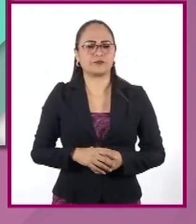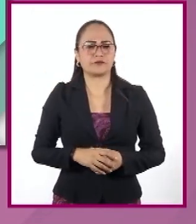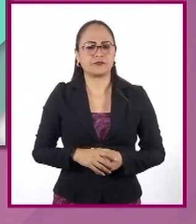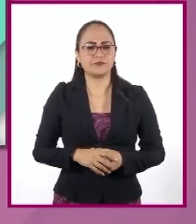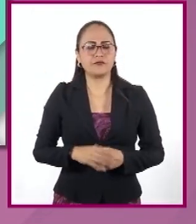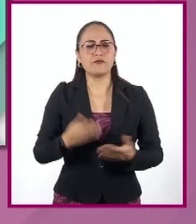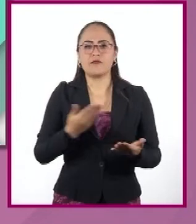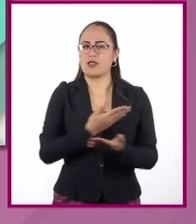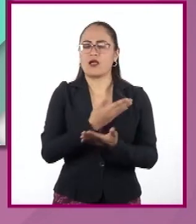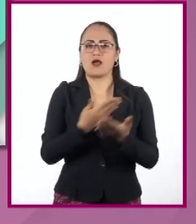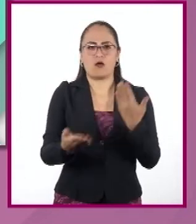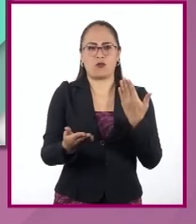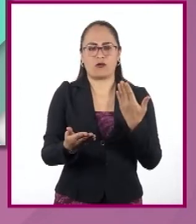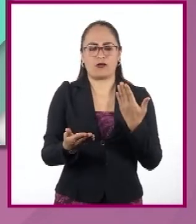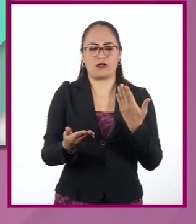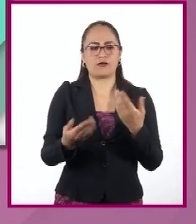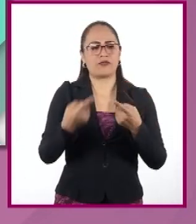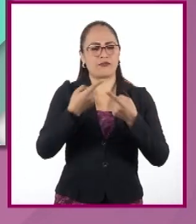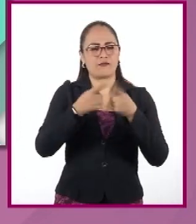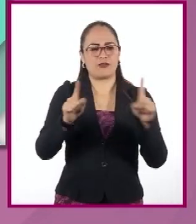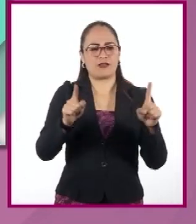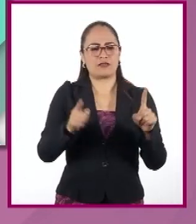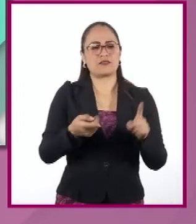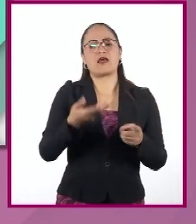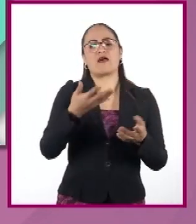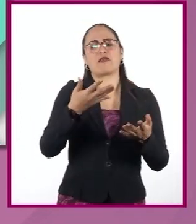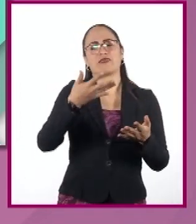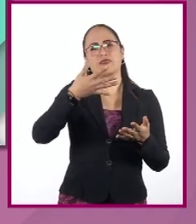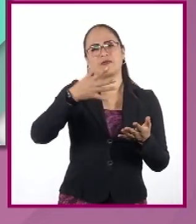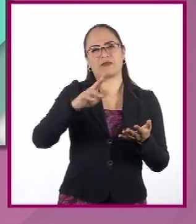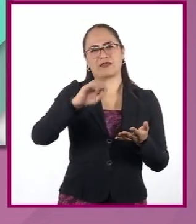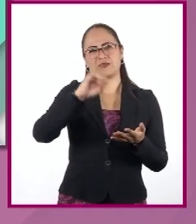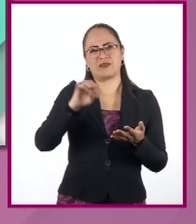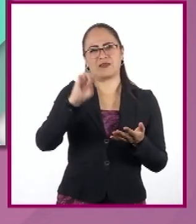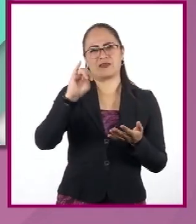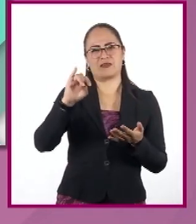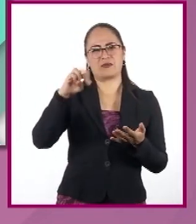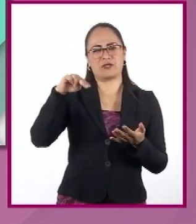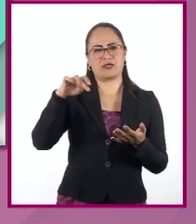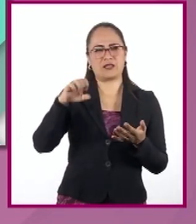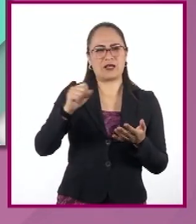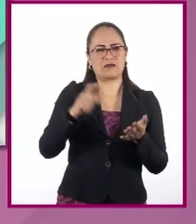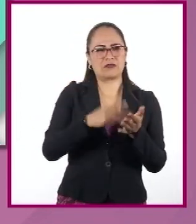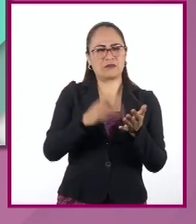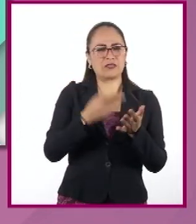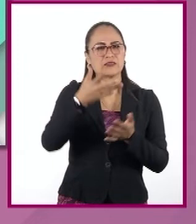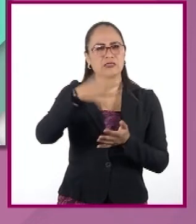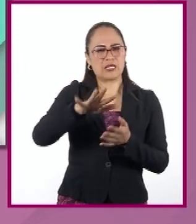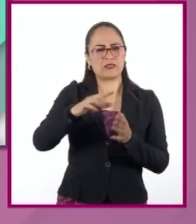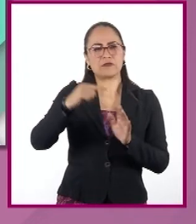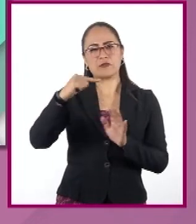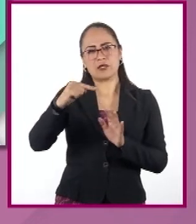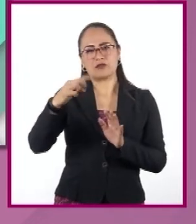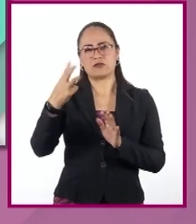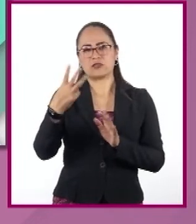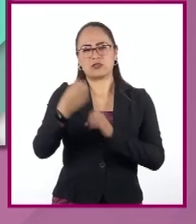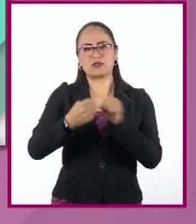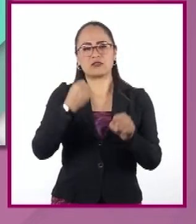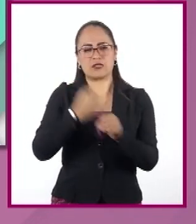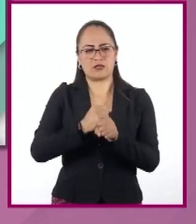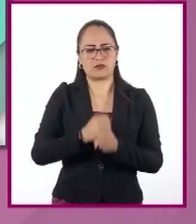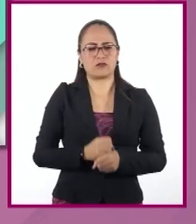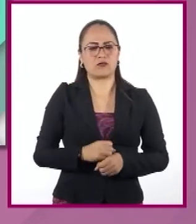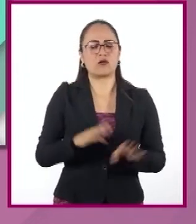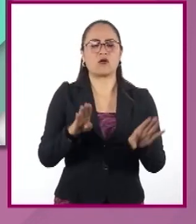Ahora modelemos la diferencia de 10 veces la edad de Jimena menos 3 años. Esta se representa con